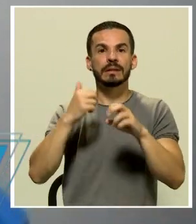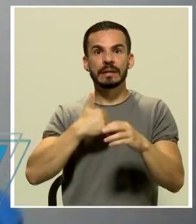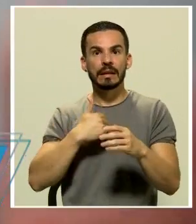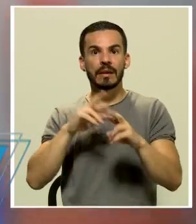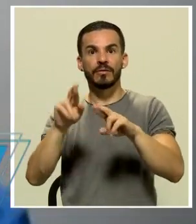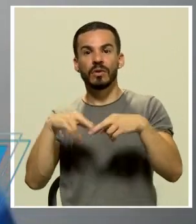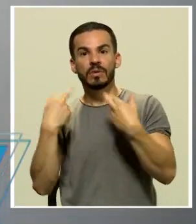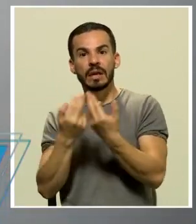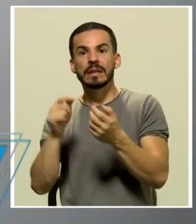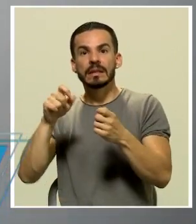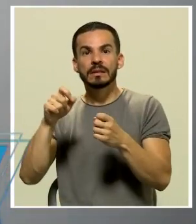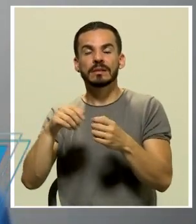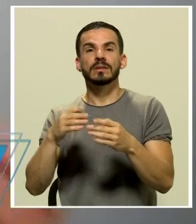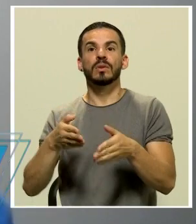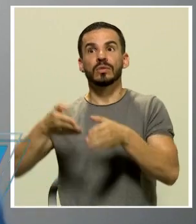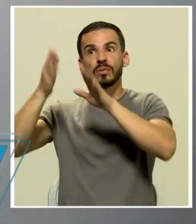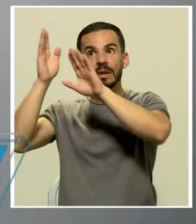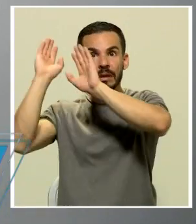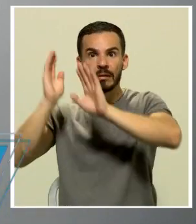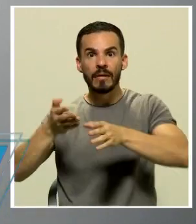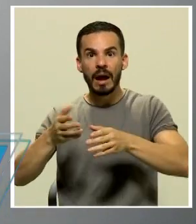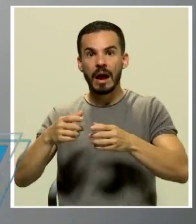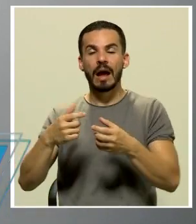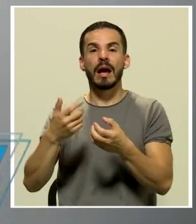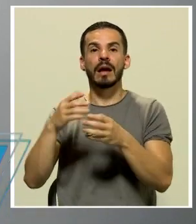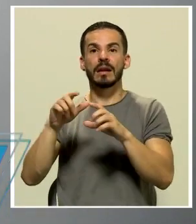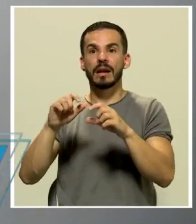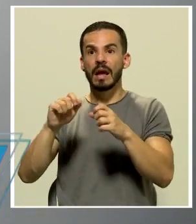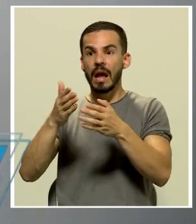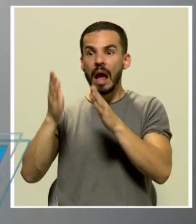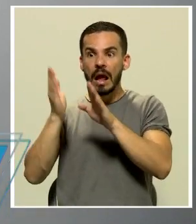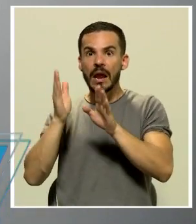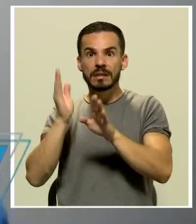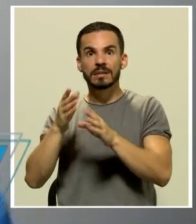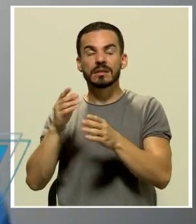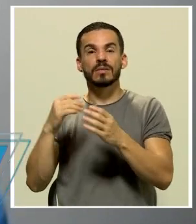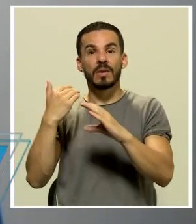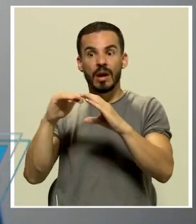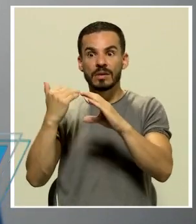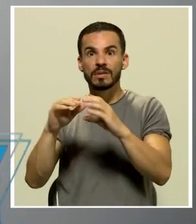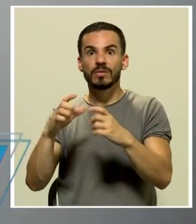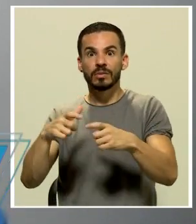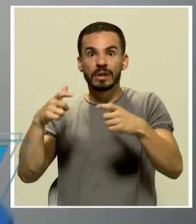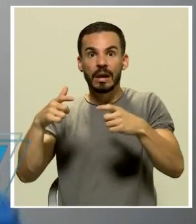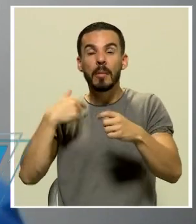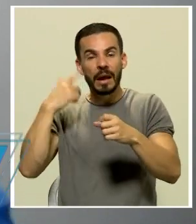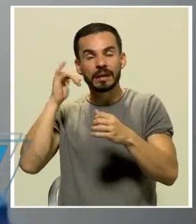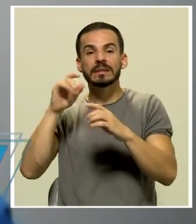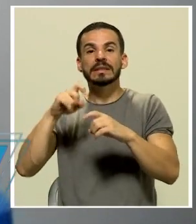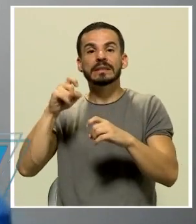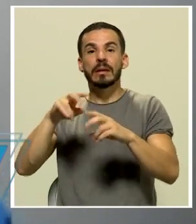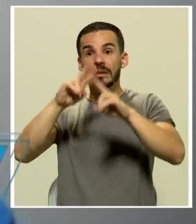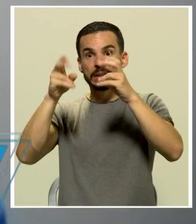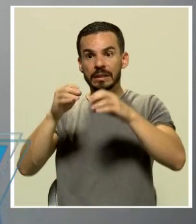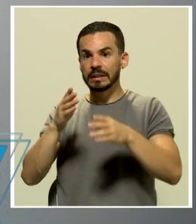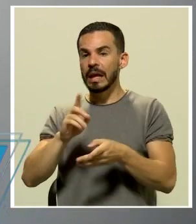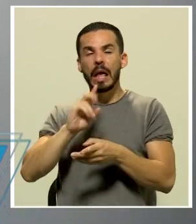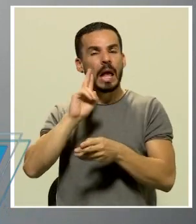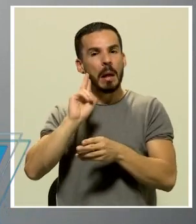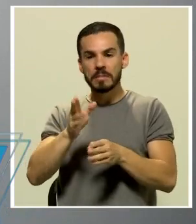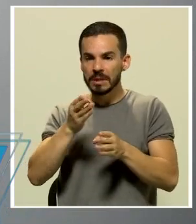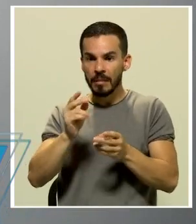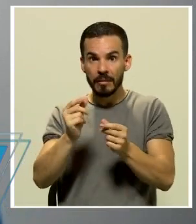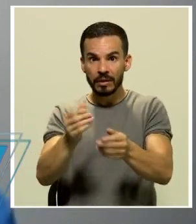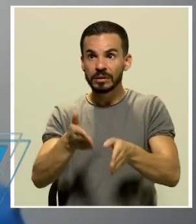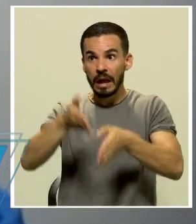reuniones, necesitamos subir y bajar archivos grandes. Para eso necesitamos internet simétrica, que tenga la misma velocidad